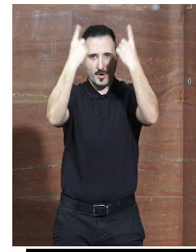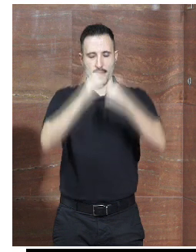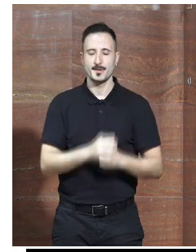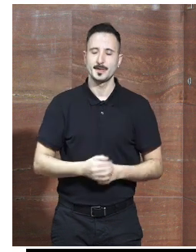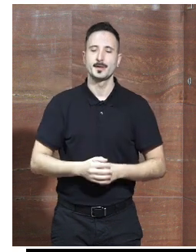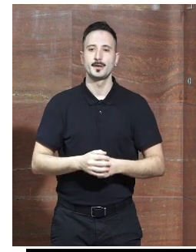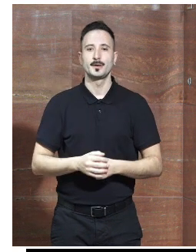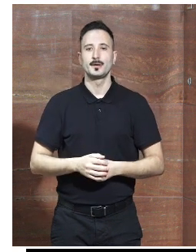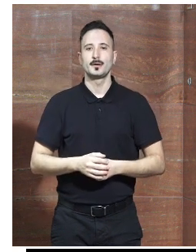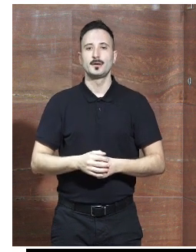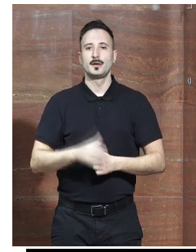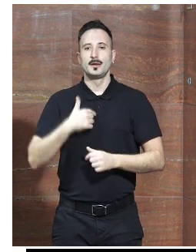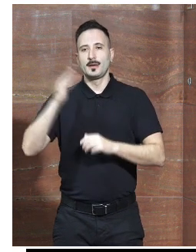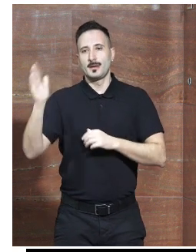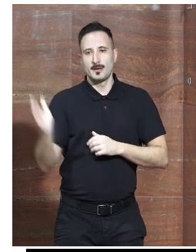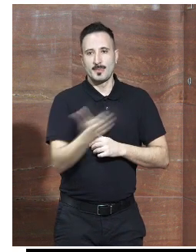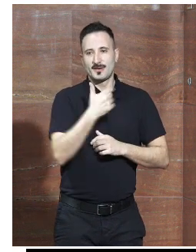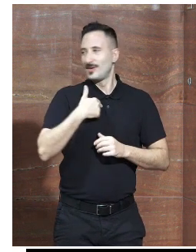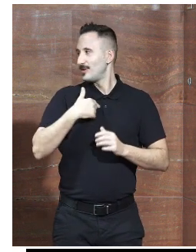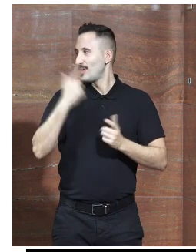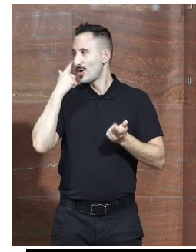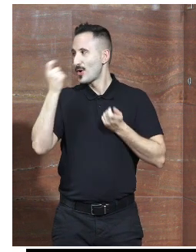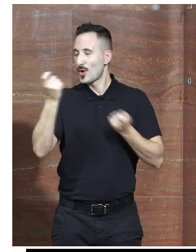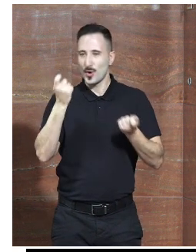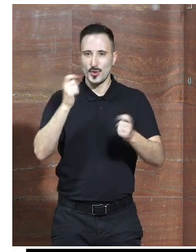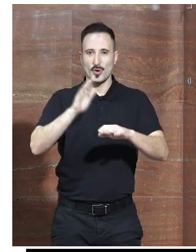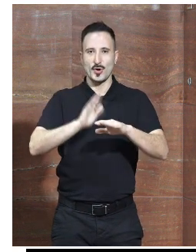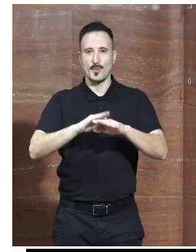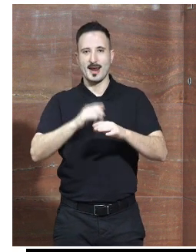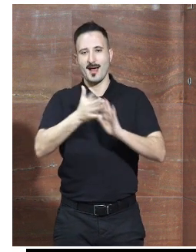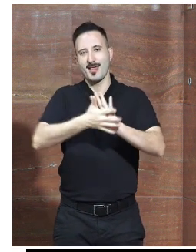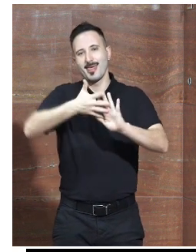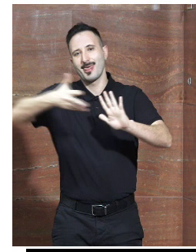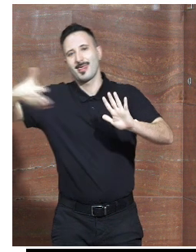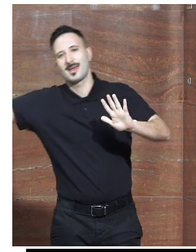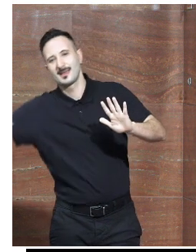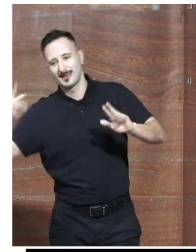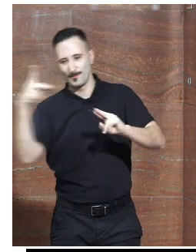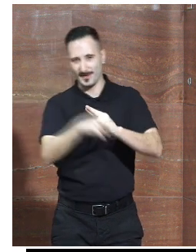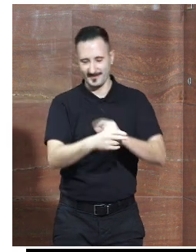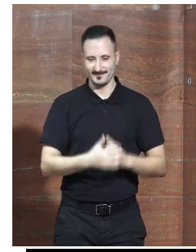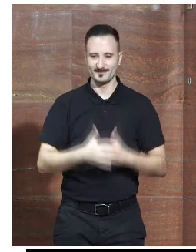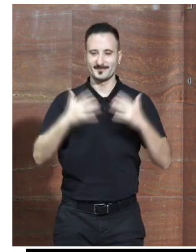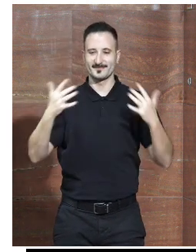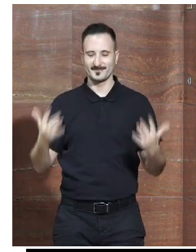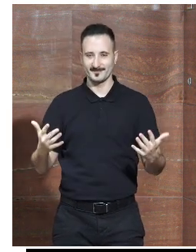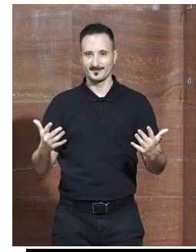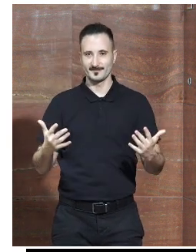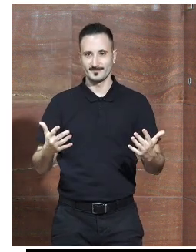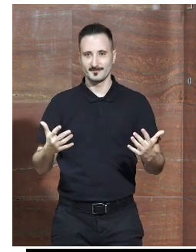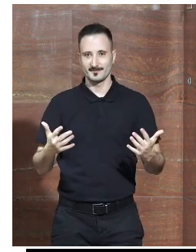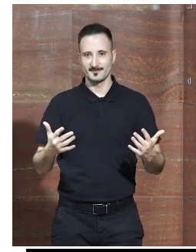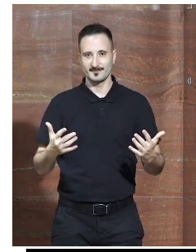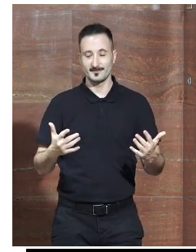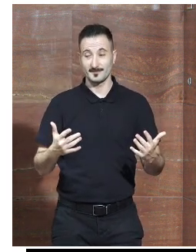Bueno, paso algunas imágenes porque para no alargarme mucho. Y la posibilidad de que